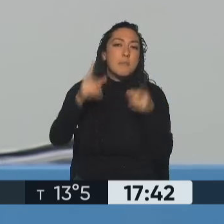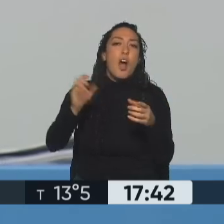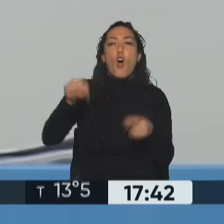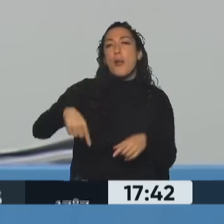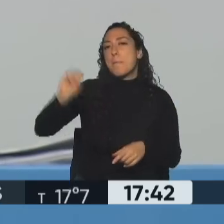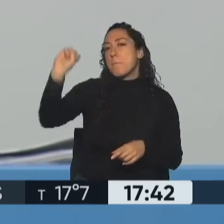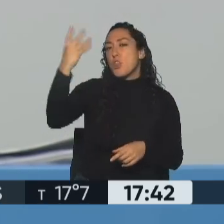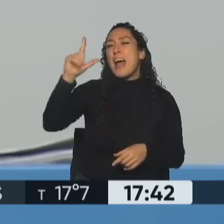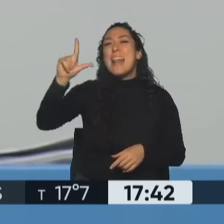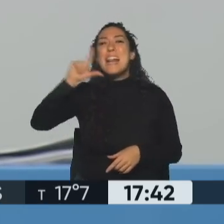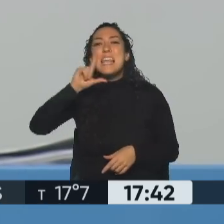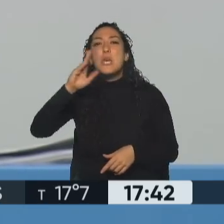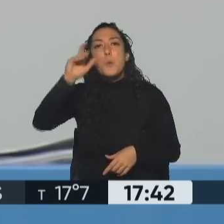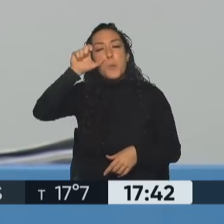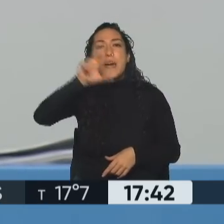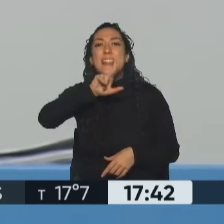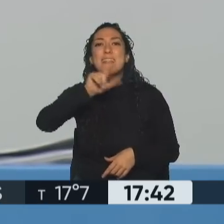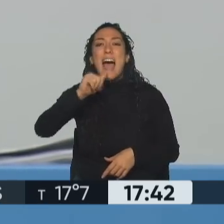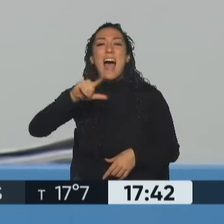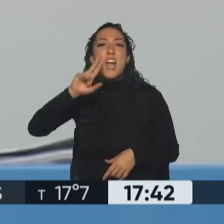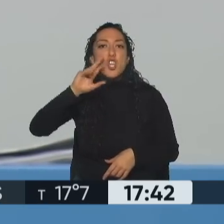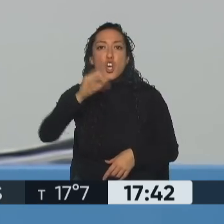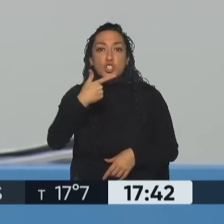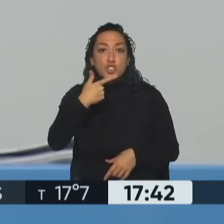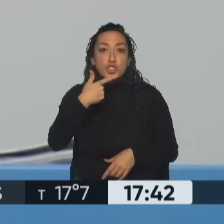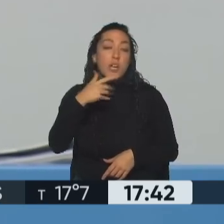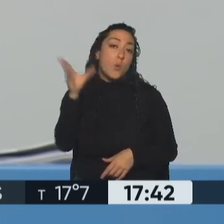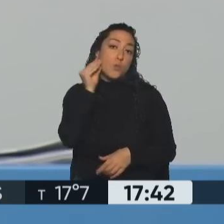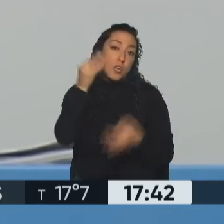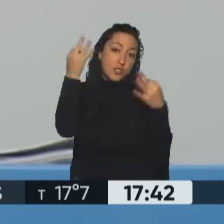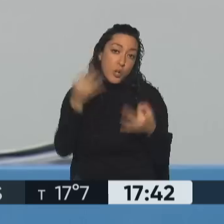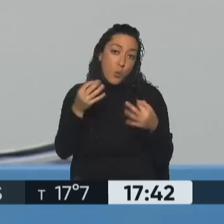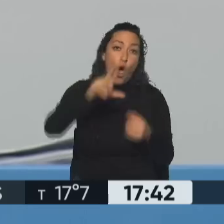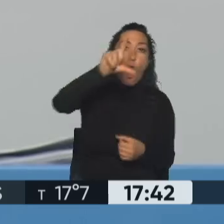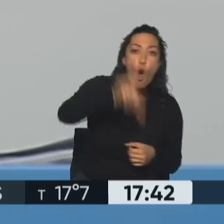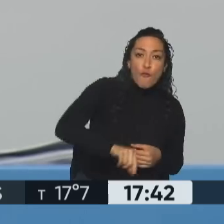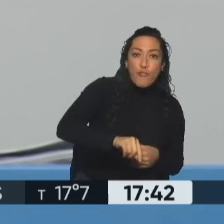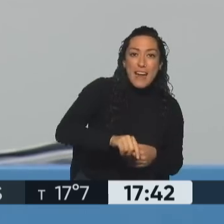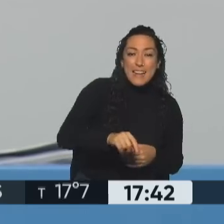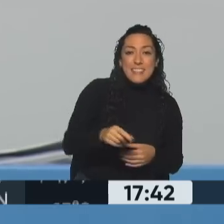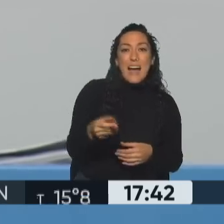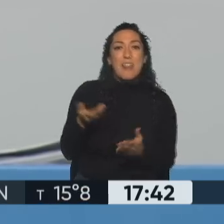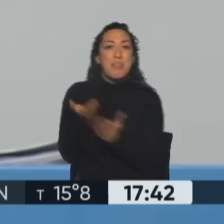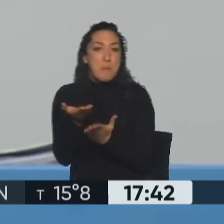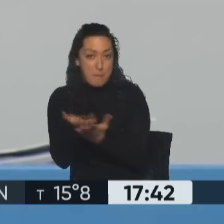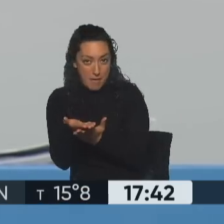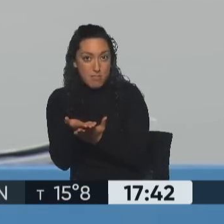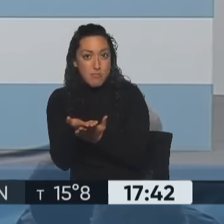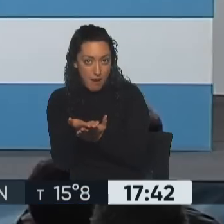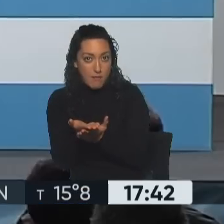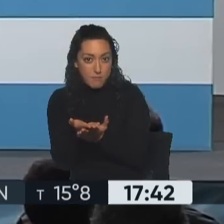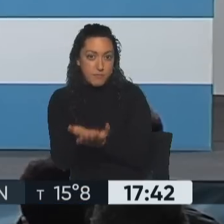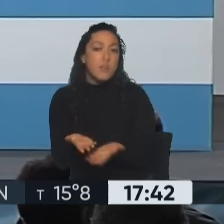libertarios, habrán escuchado hablar de la oferta y la demanda. Otra de las causas también, aparentemente, de la